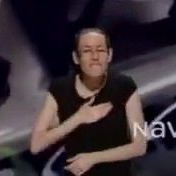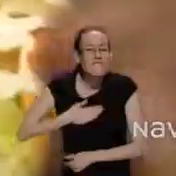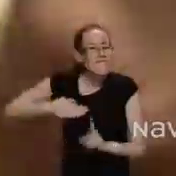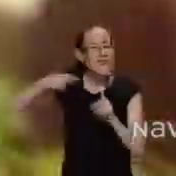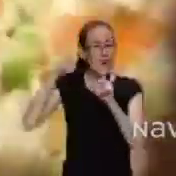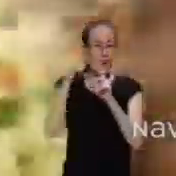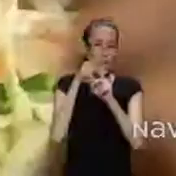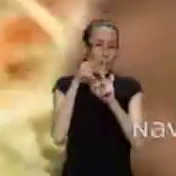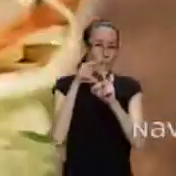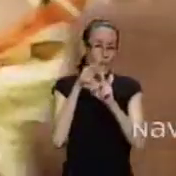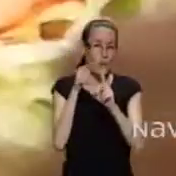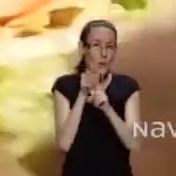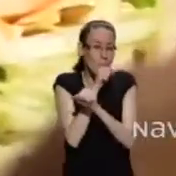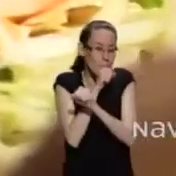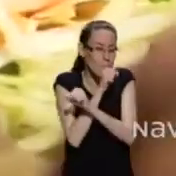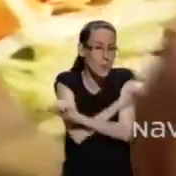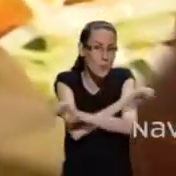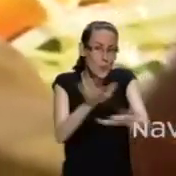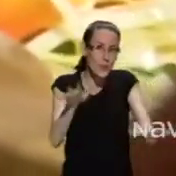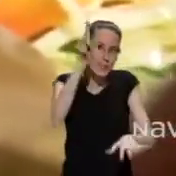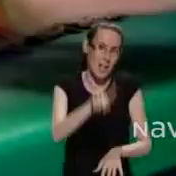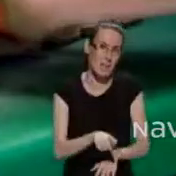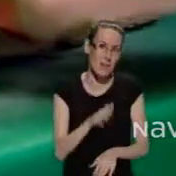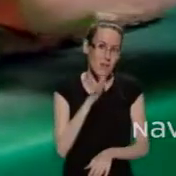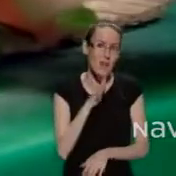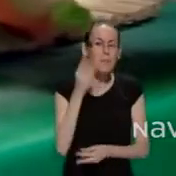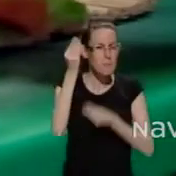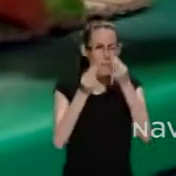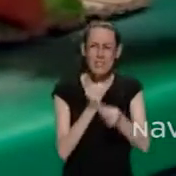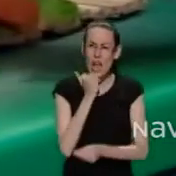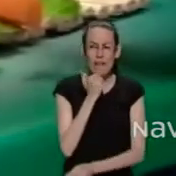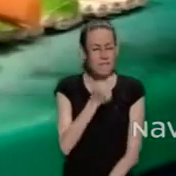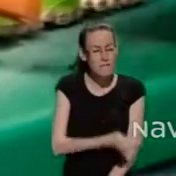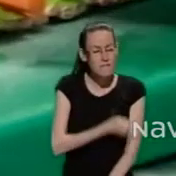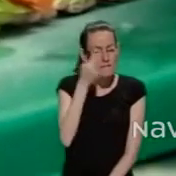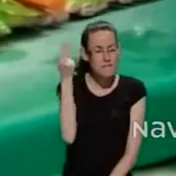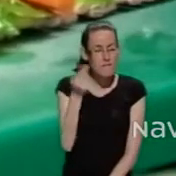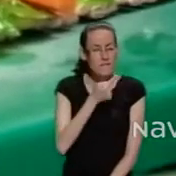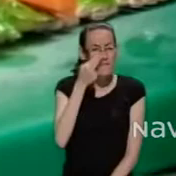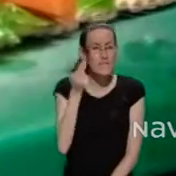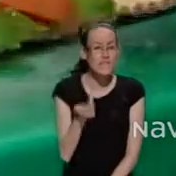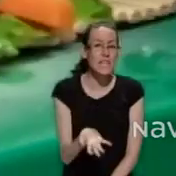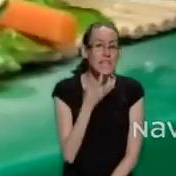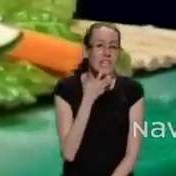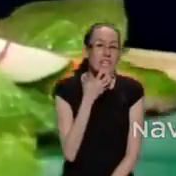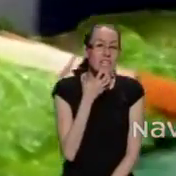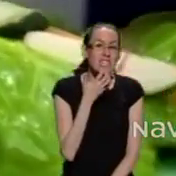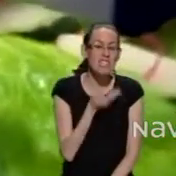difundirlo a todo el resto de personas porque es algo muy grande. Si comemos alimentos que son artificiales,